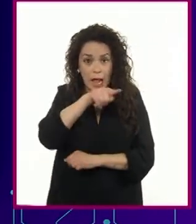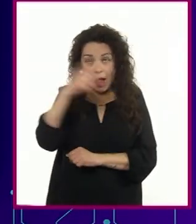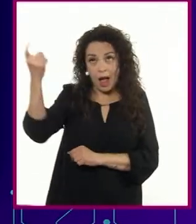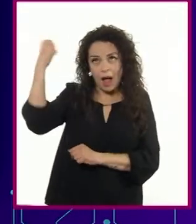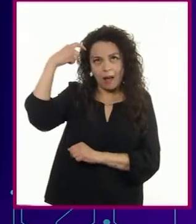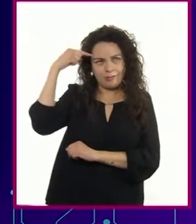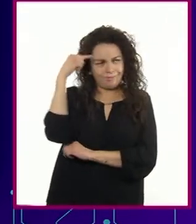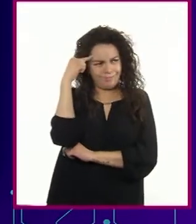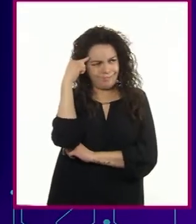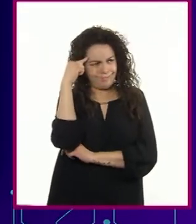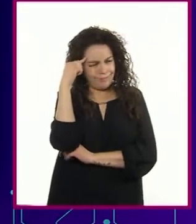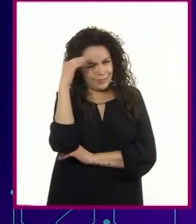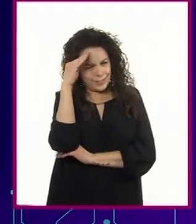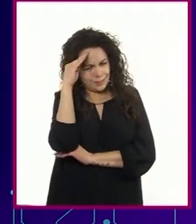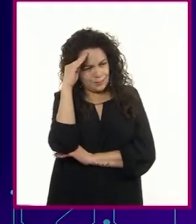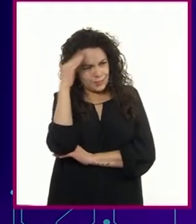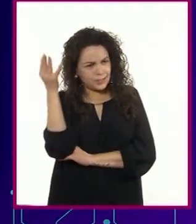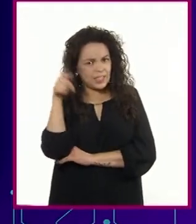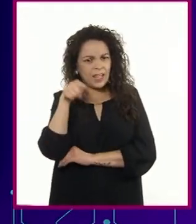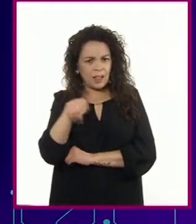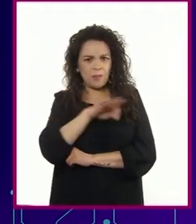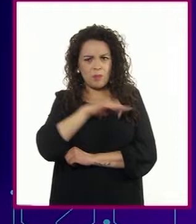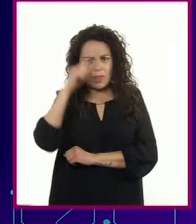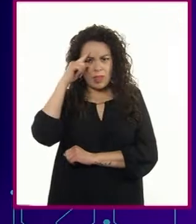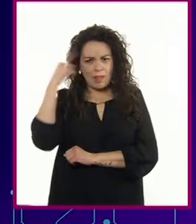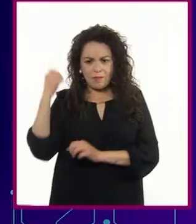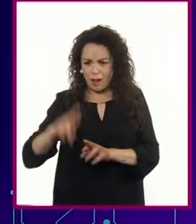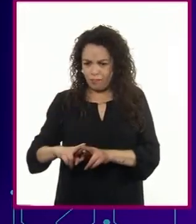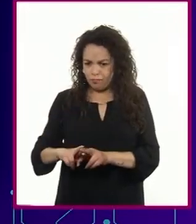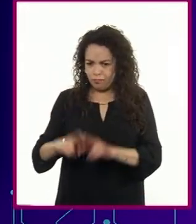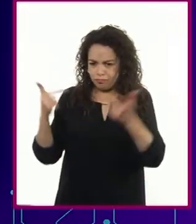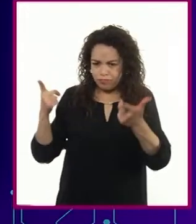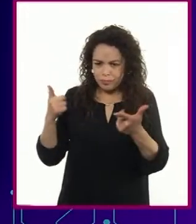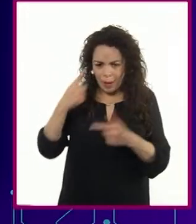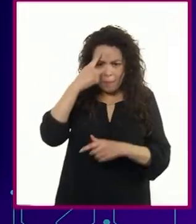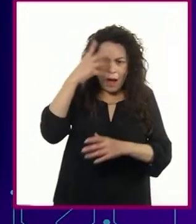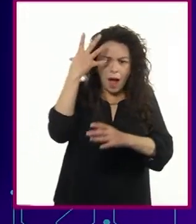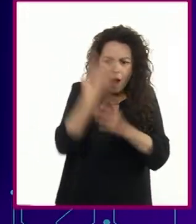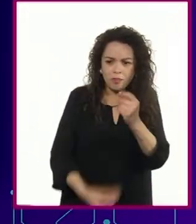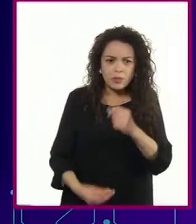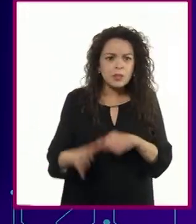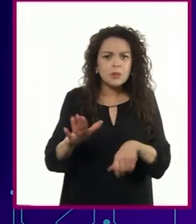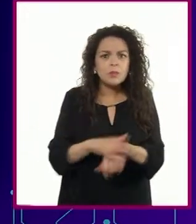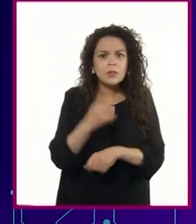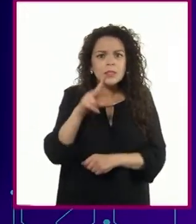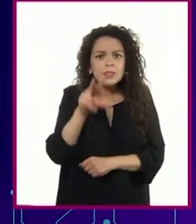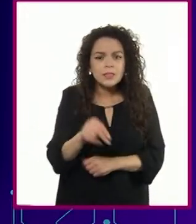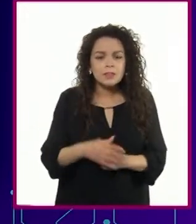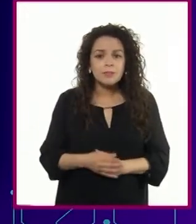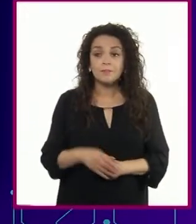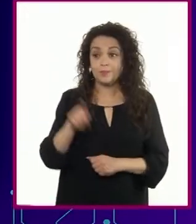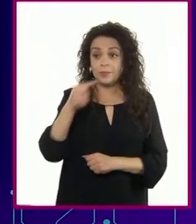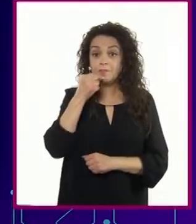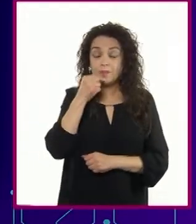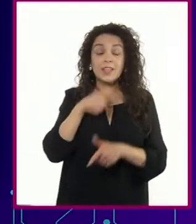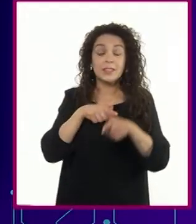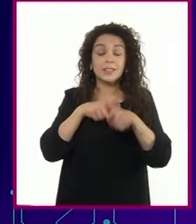Pudiendo liberarse con facilidad de esa cadena, ¿por qué no huye de ahí? Siguió pensando la niña en su